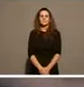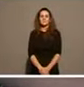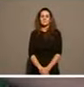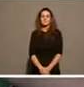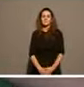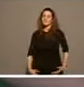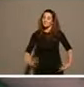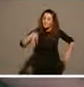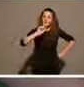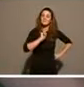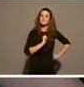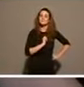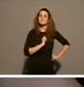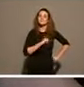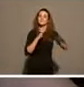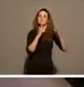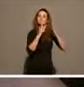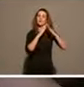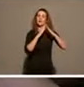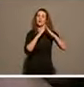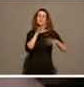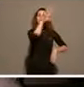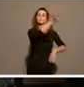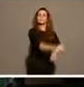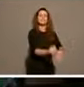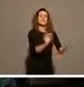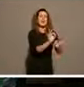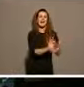Nadie compra una vivienda,